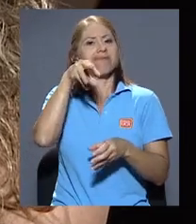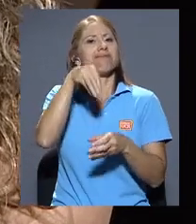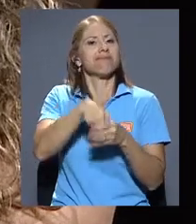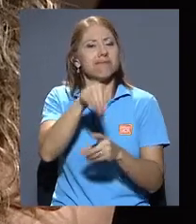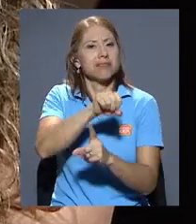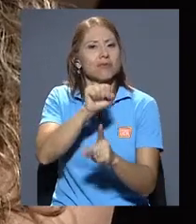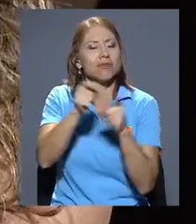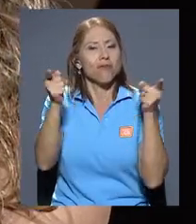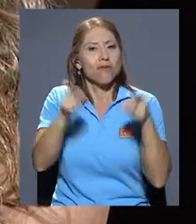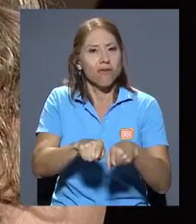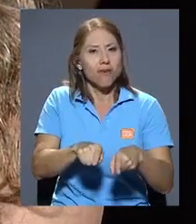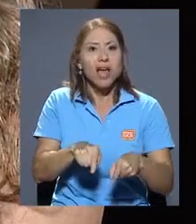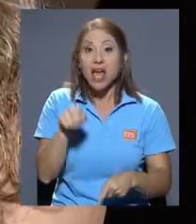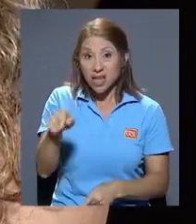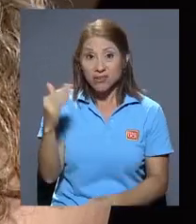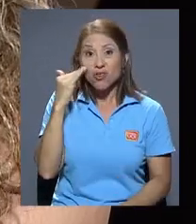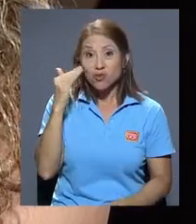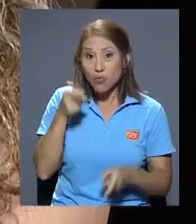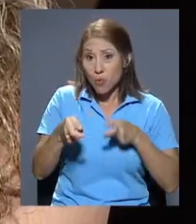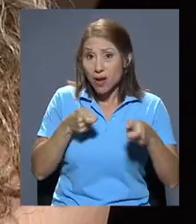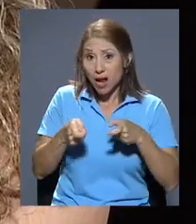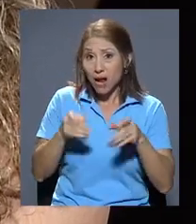supo manejar muy bien desde la dirección.